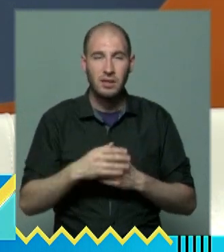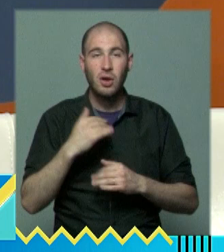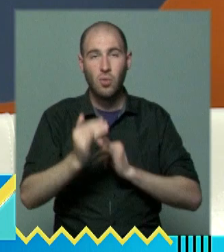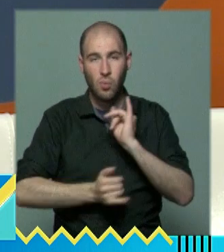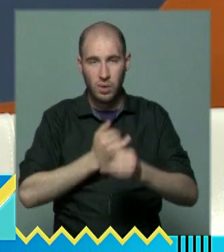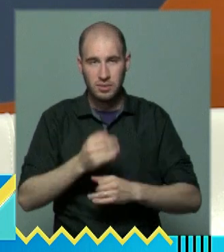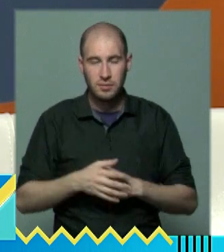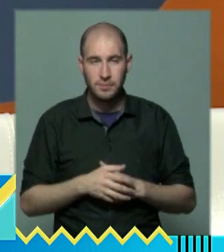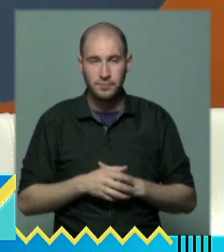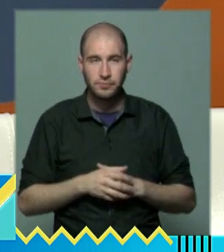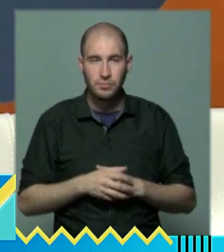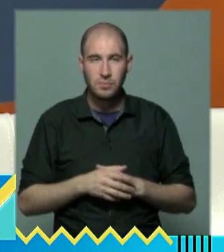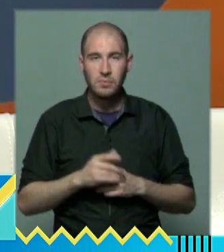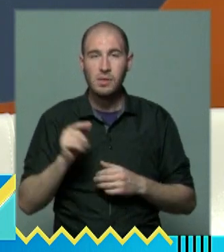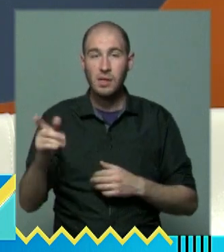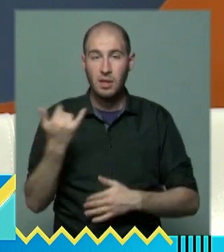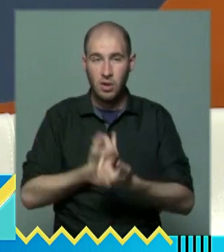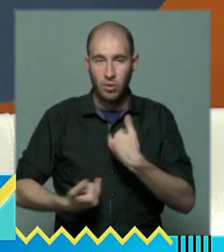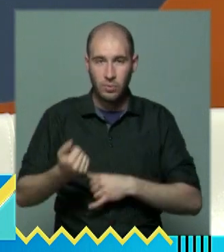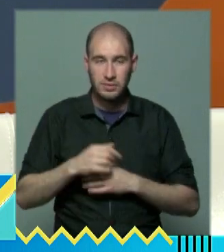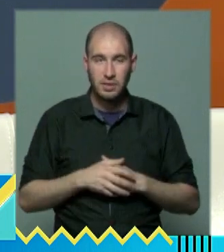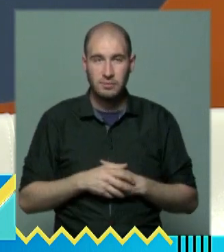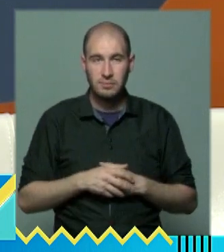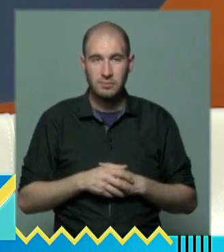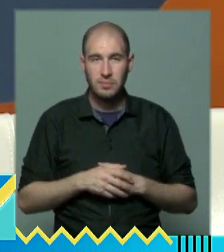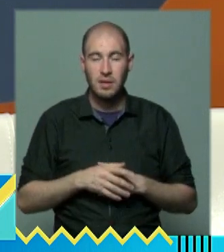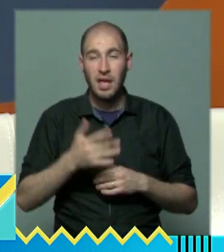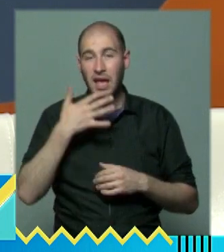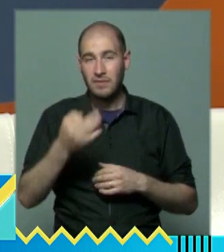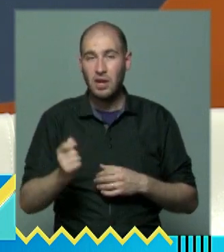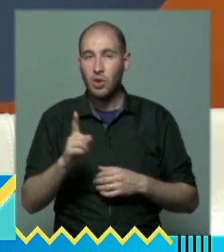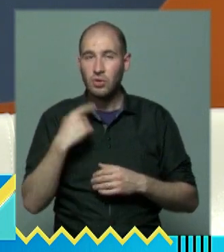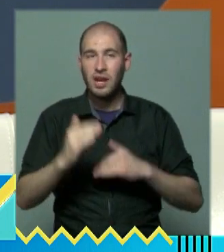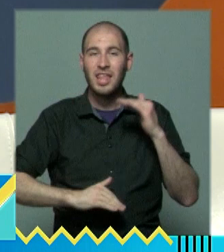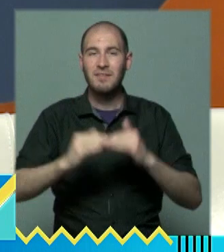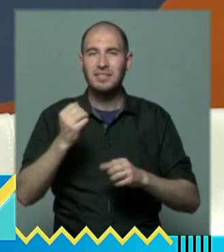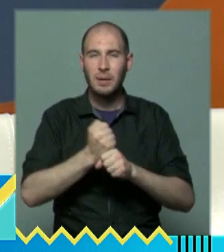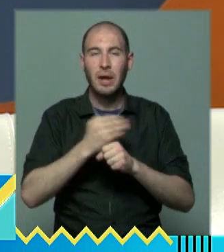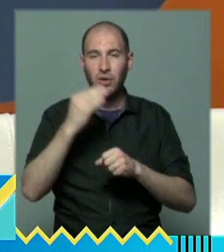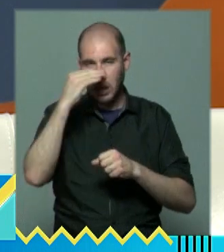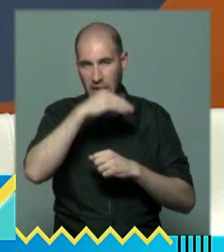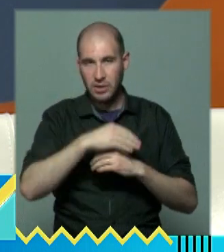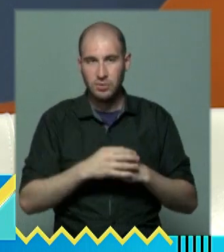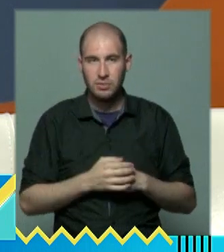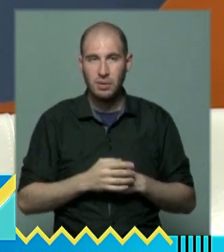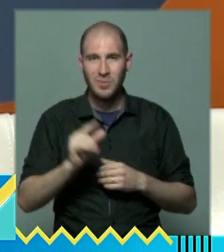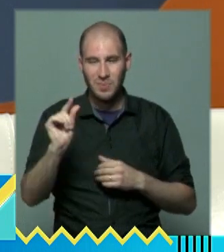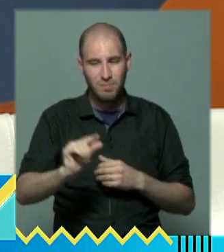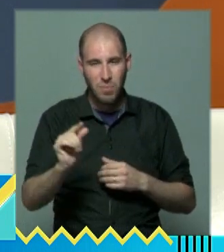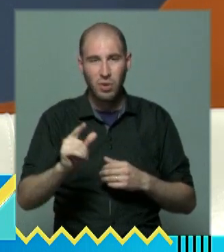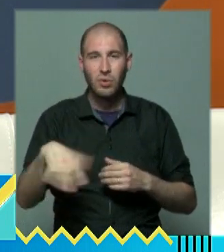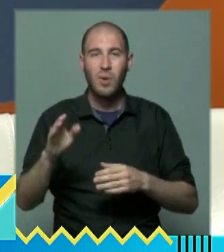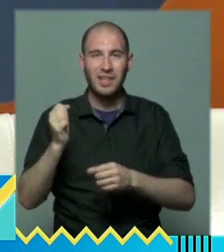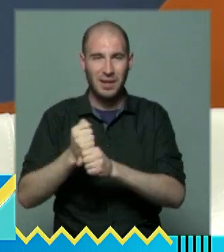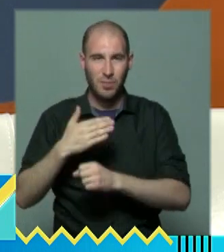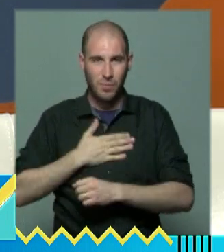esto. Alejandro recién mencionaba, es cierto, nosotros tenemos un nivel de informalidad muy pequeño en la